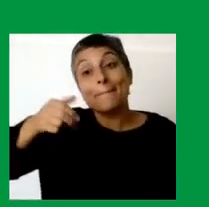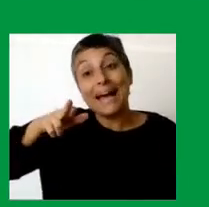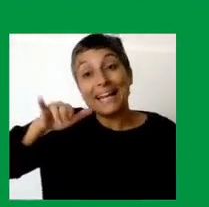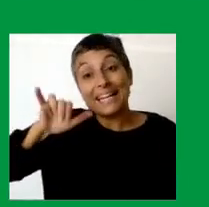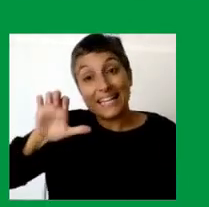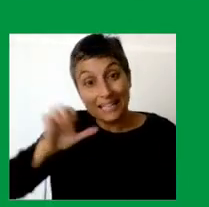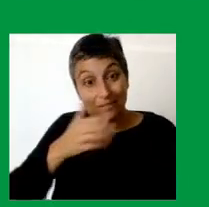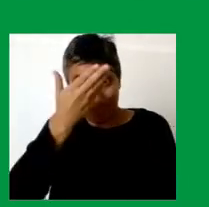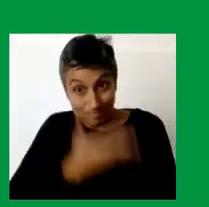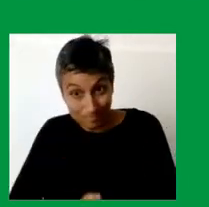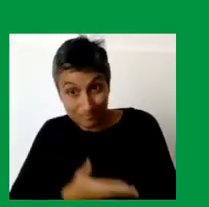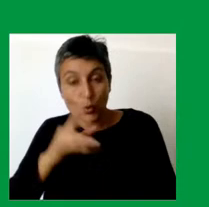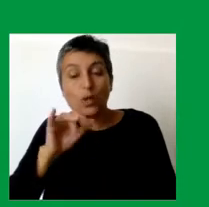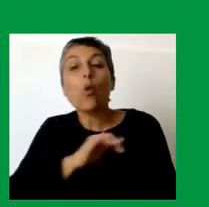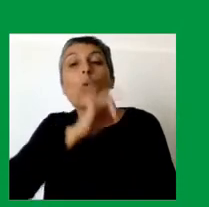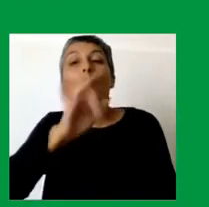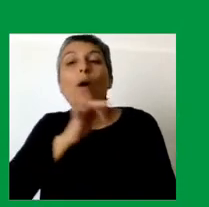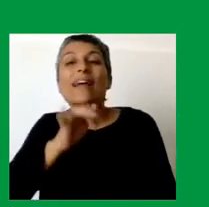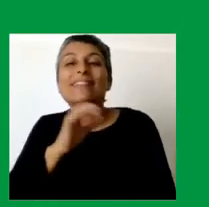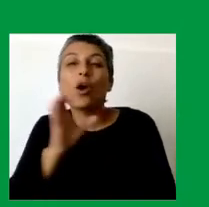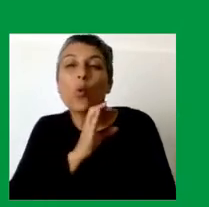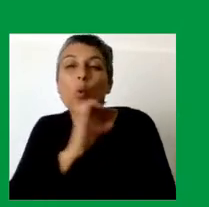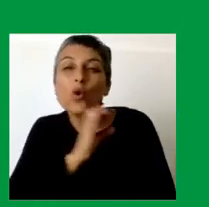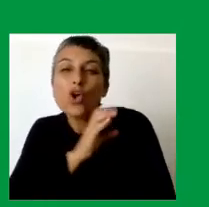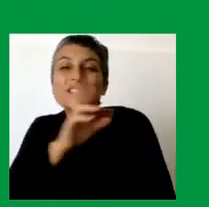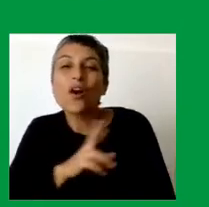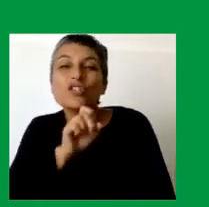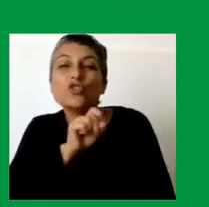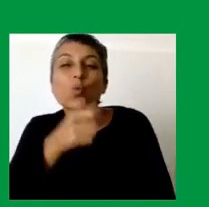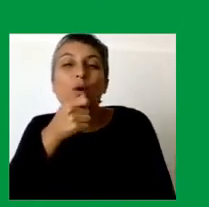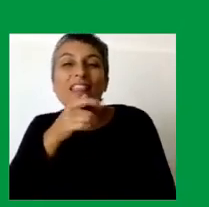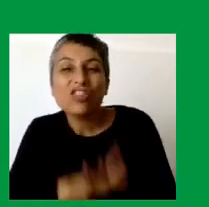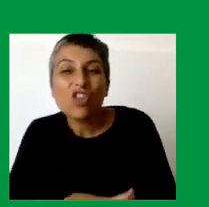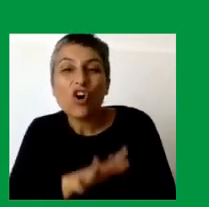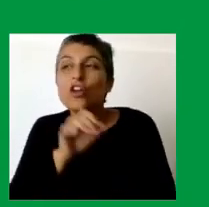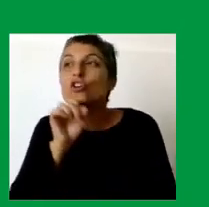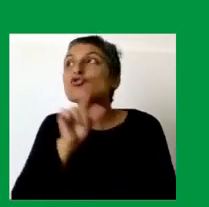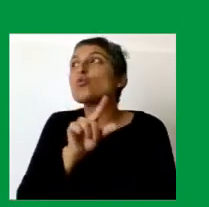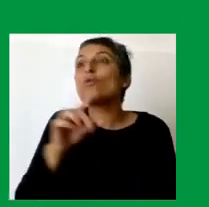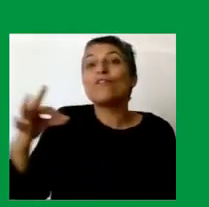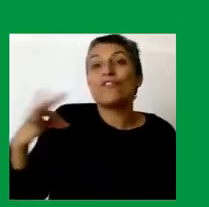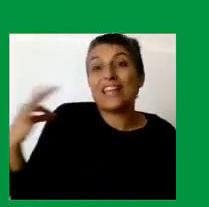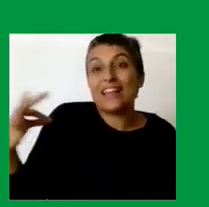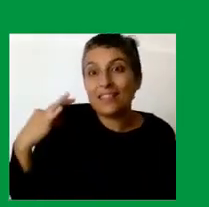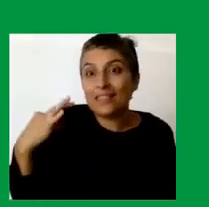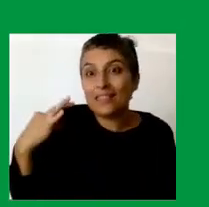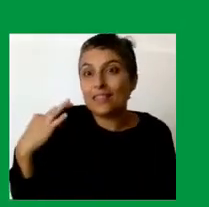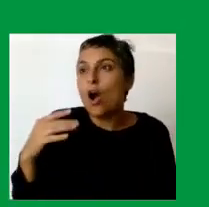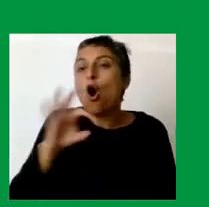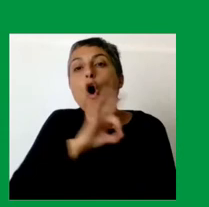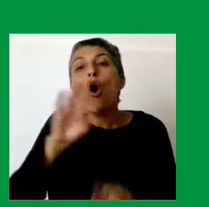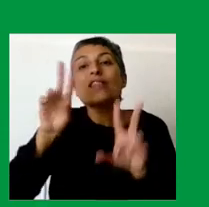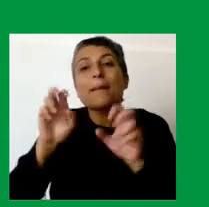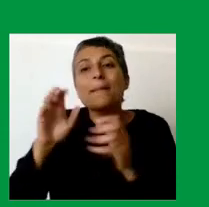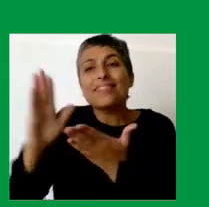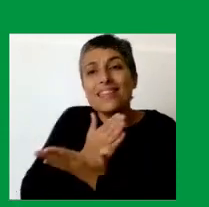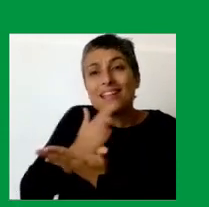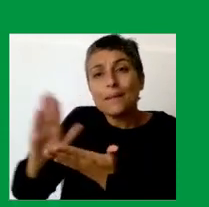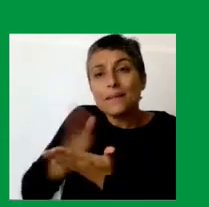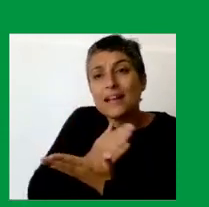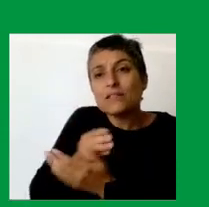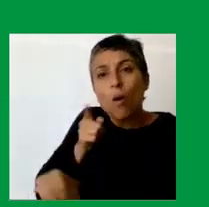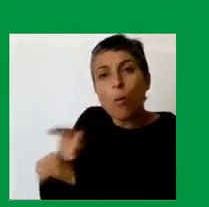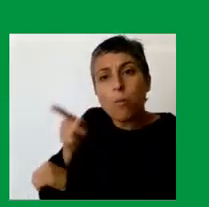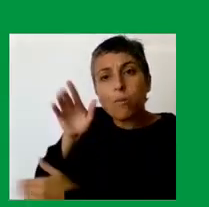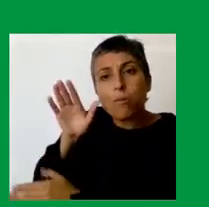cosas curiosas de su historia, más en relación a todo lo que tuvo que pasar, ¿no? A la discriminación que sufrió por ser